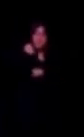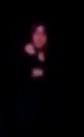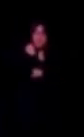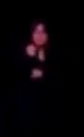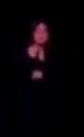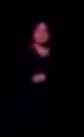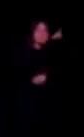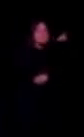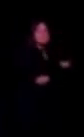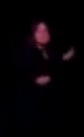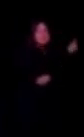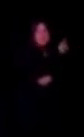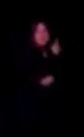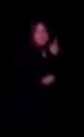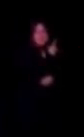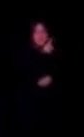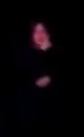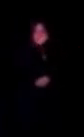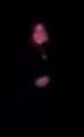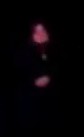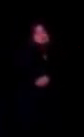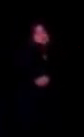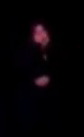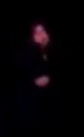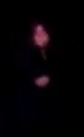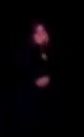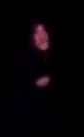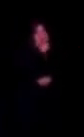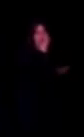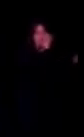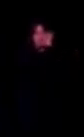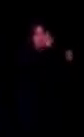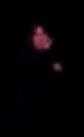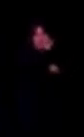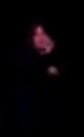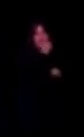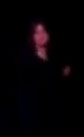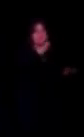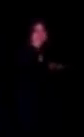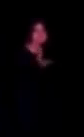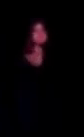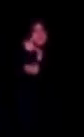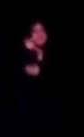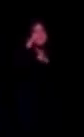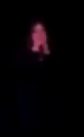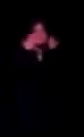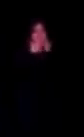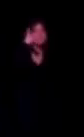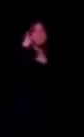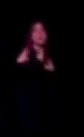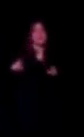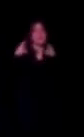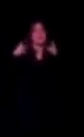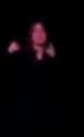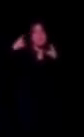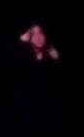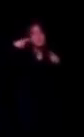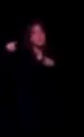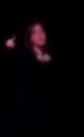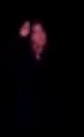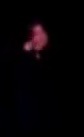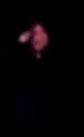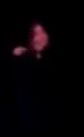le pidió una persona como Robert Shalock en el año 90 que escribiera un primer capítulo para un libro orientado sobre la calidad de vida. Y esta mujer